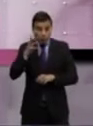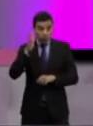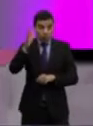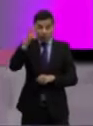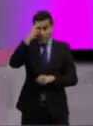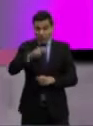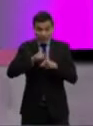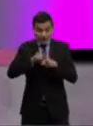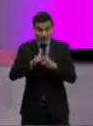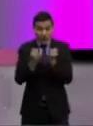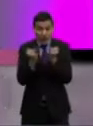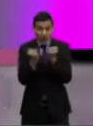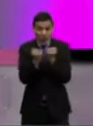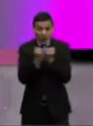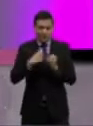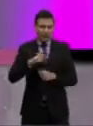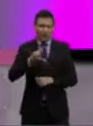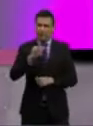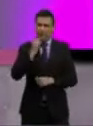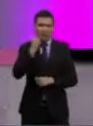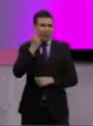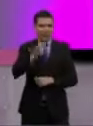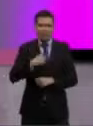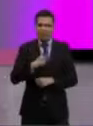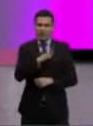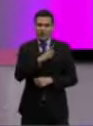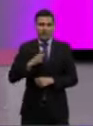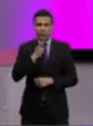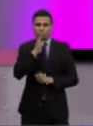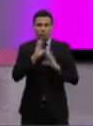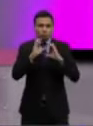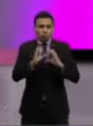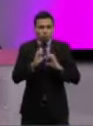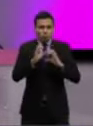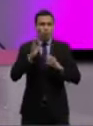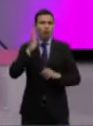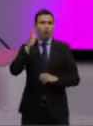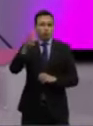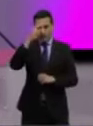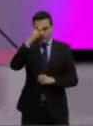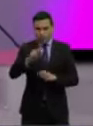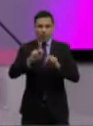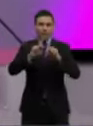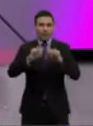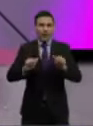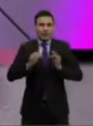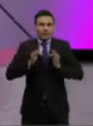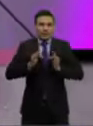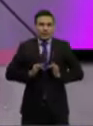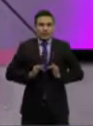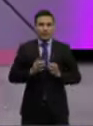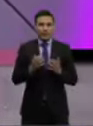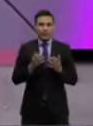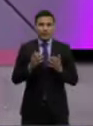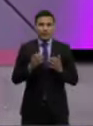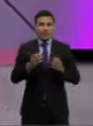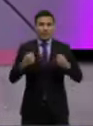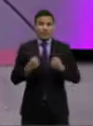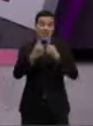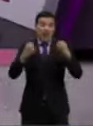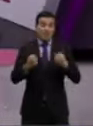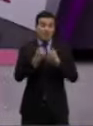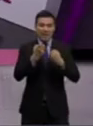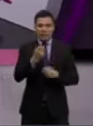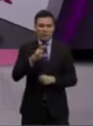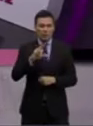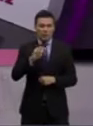no quiero que México siga deteriorándose en todos los sentidos. Quiero un México de paz, un México donde no sean estos enfrentamientos feos, porque esto se está